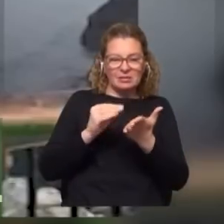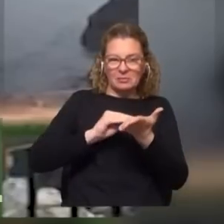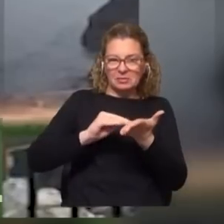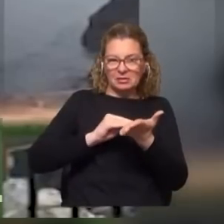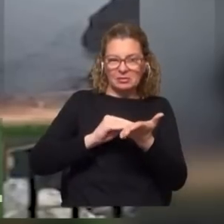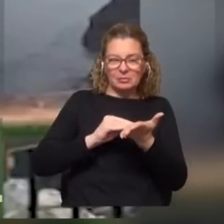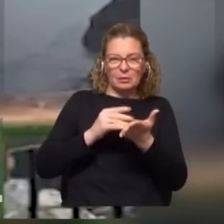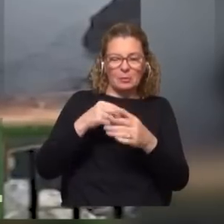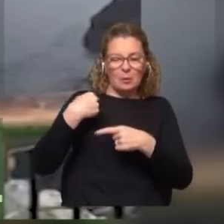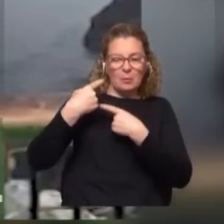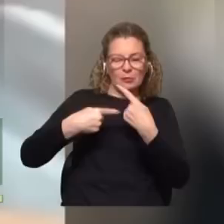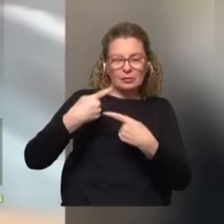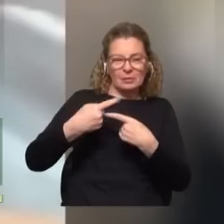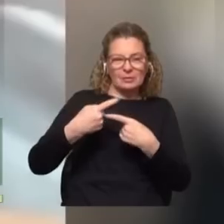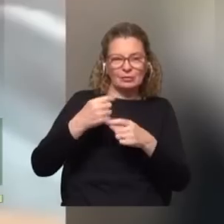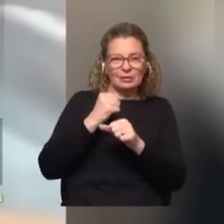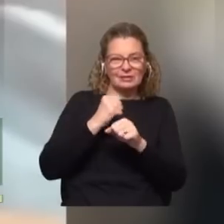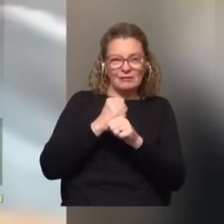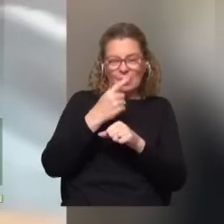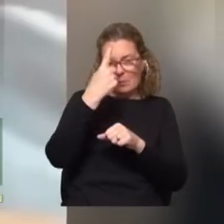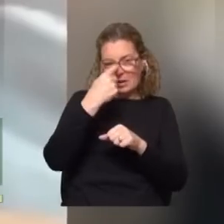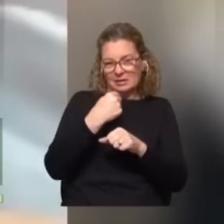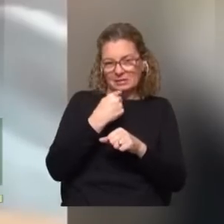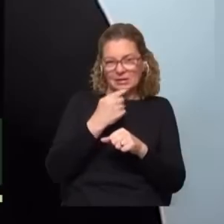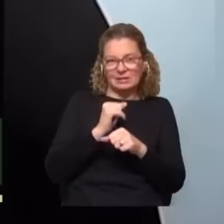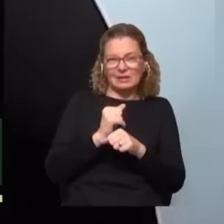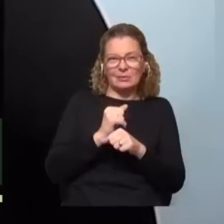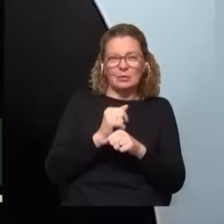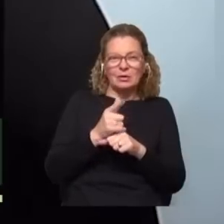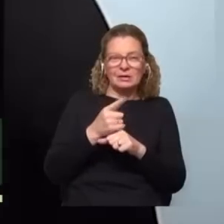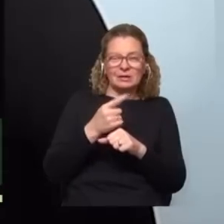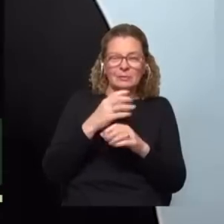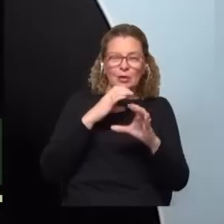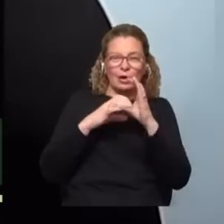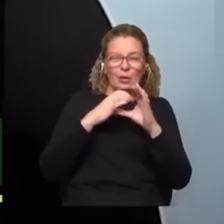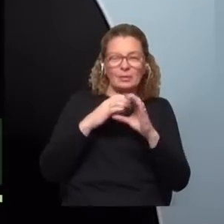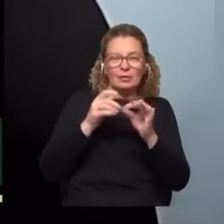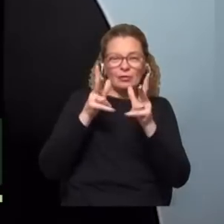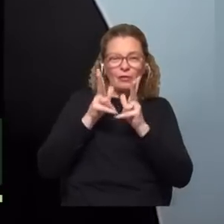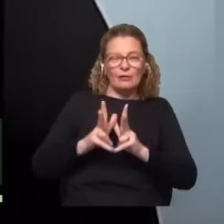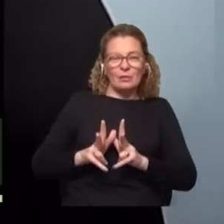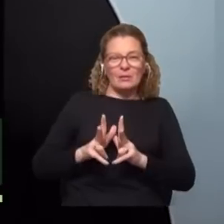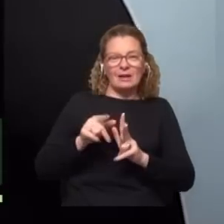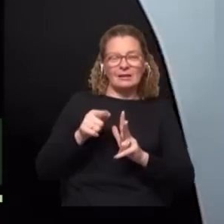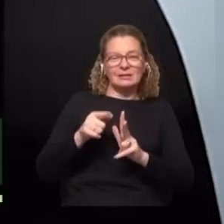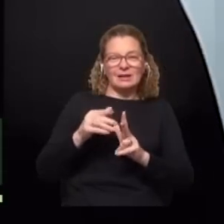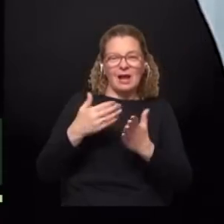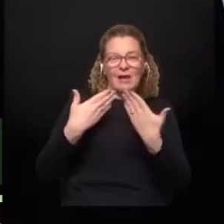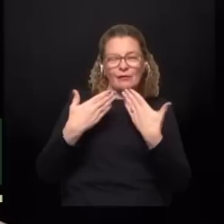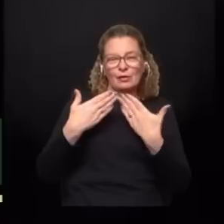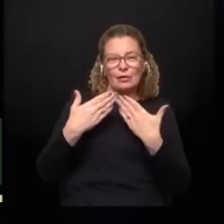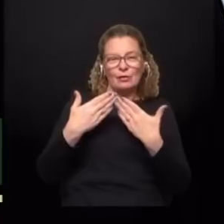relativa al procedimiento y gestión del pasaporte de marceta ni en cuanto a las comunicaciones formales por las cuales se impartieron